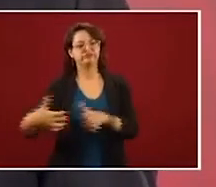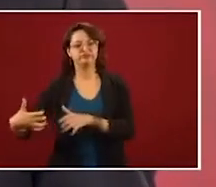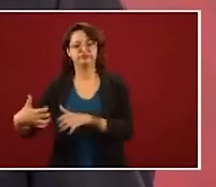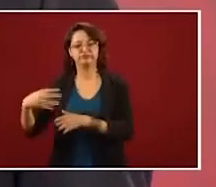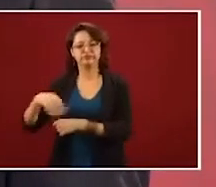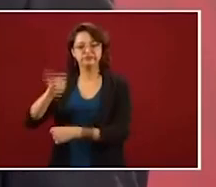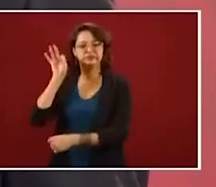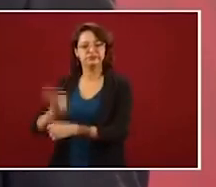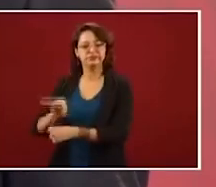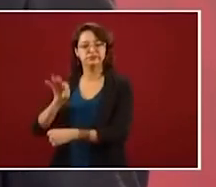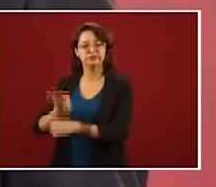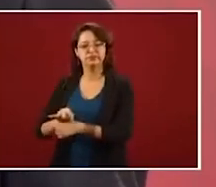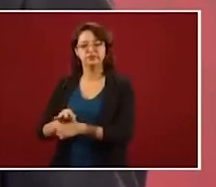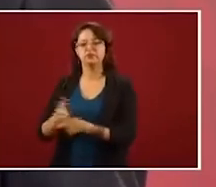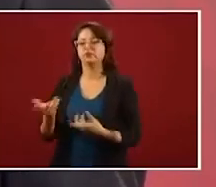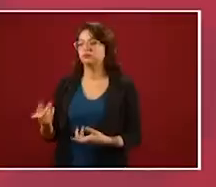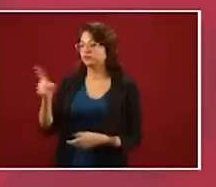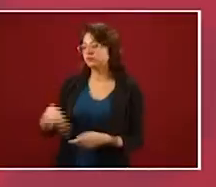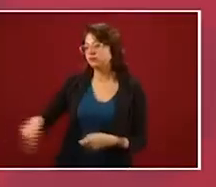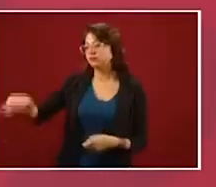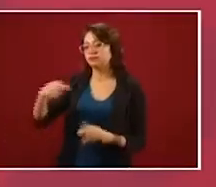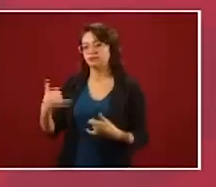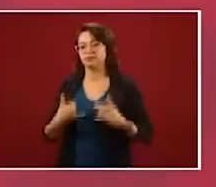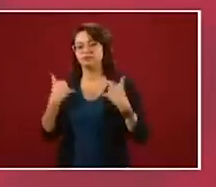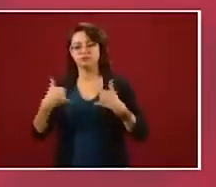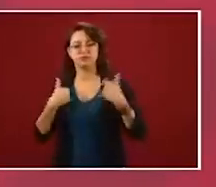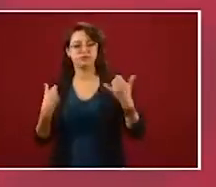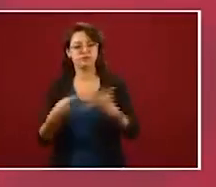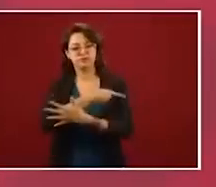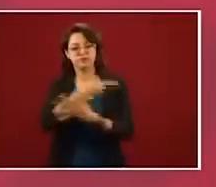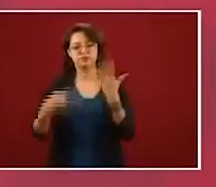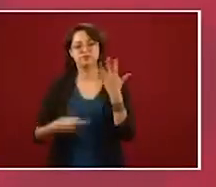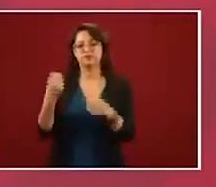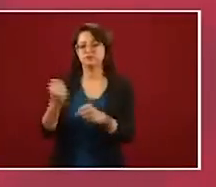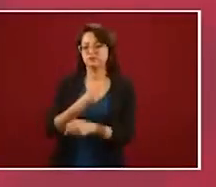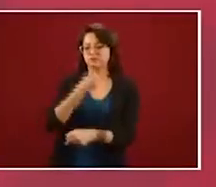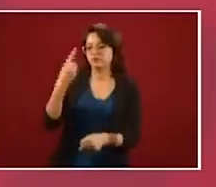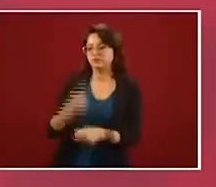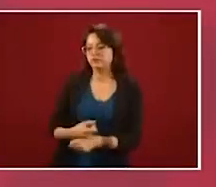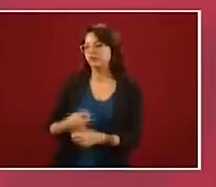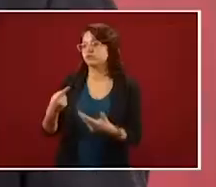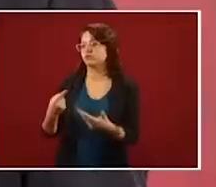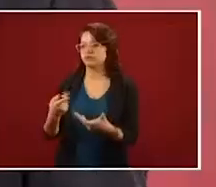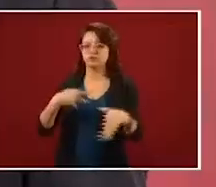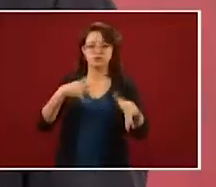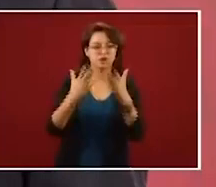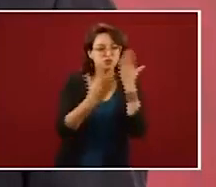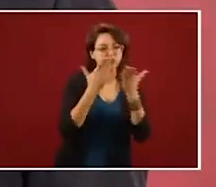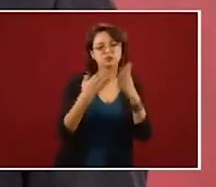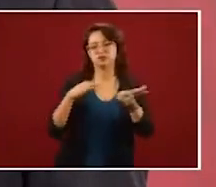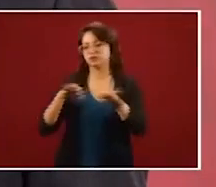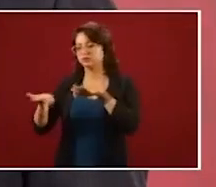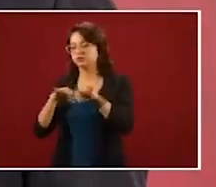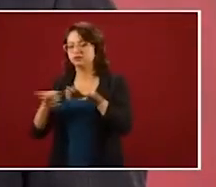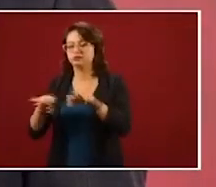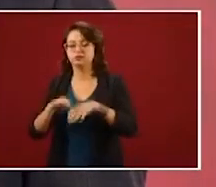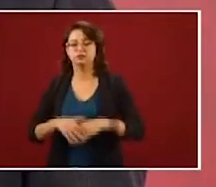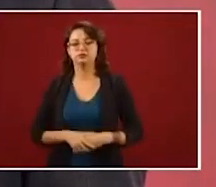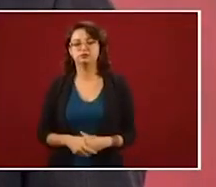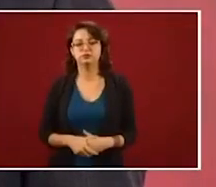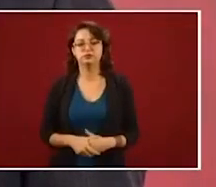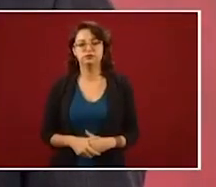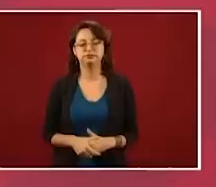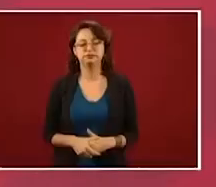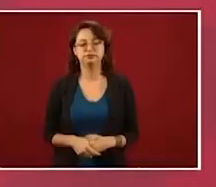el que les demos opciones a los jóvenes, alternativas de estudio, de trabajo. Pero en el caso de